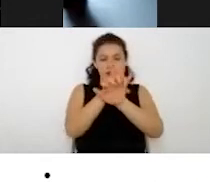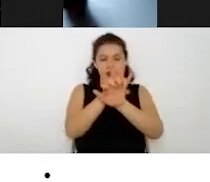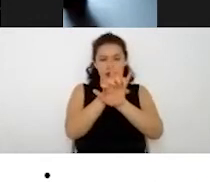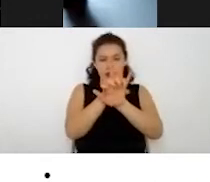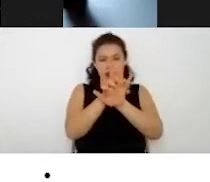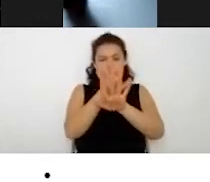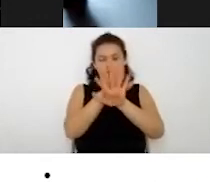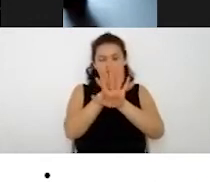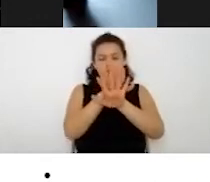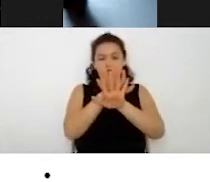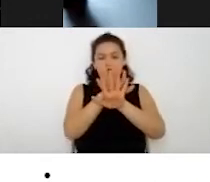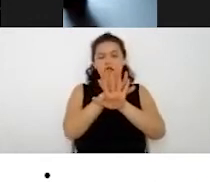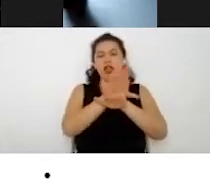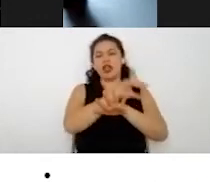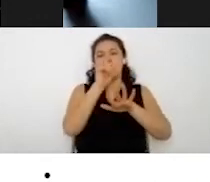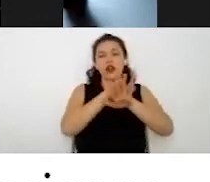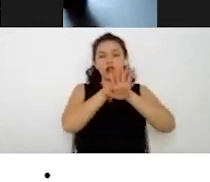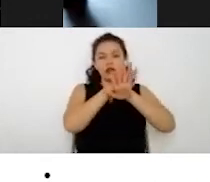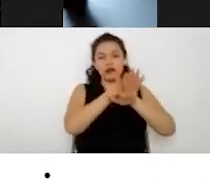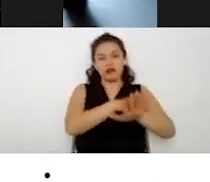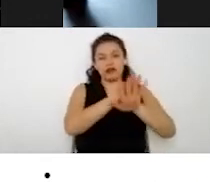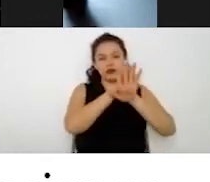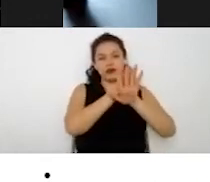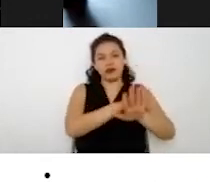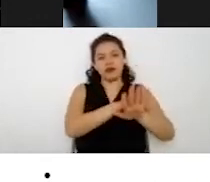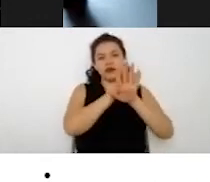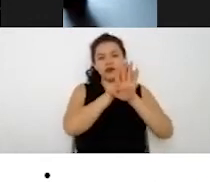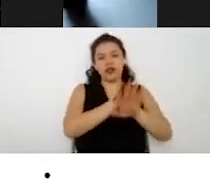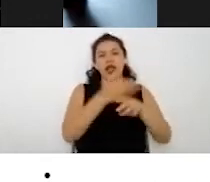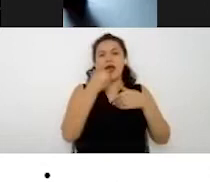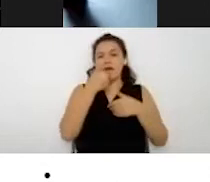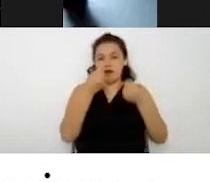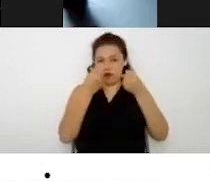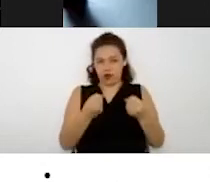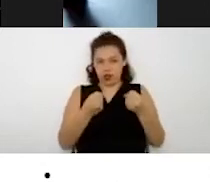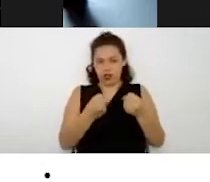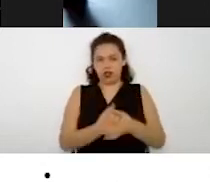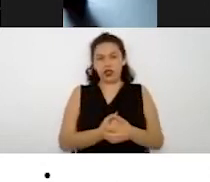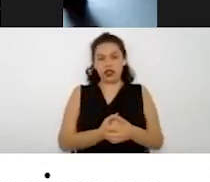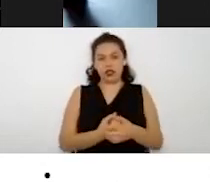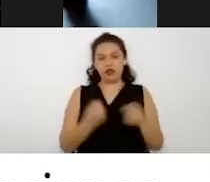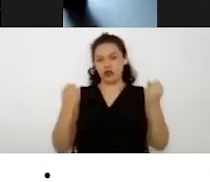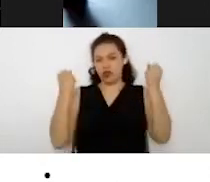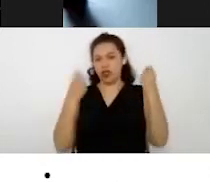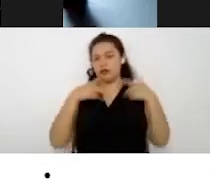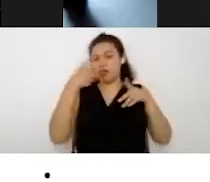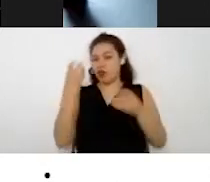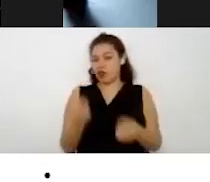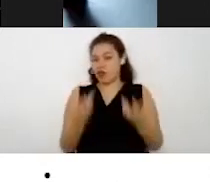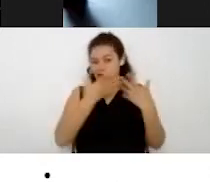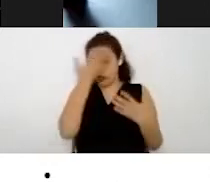y realizar las compresiones de manera firme. Pero ahí sí no recuerdo cuántas son, creo que